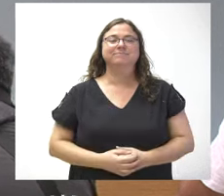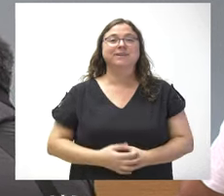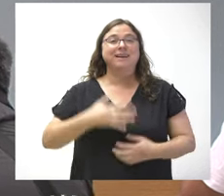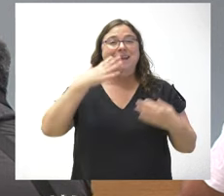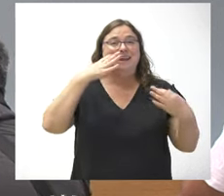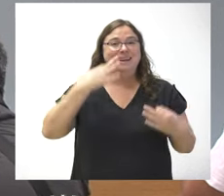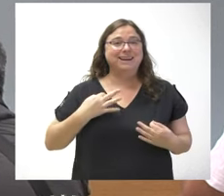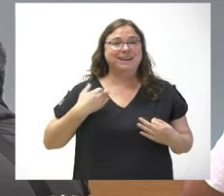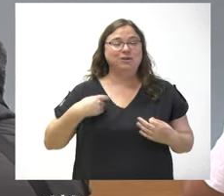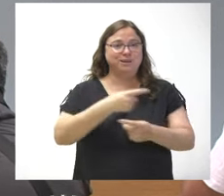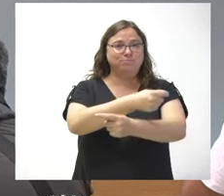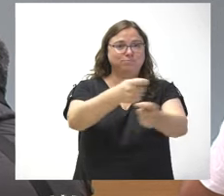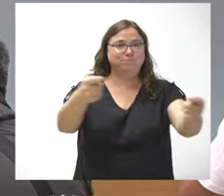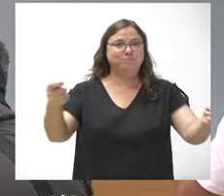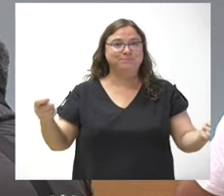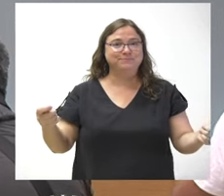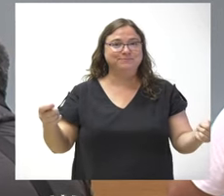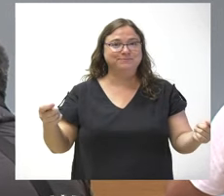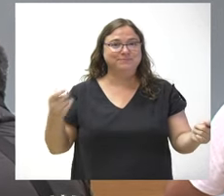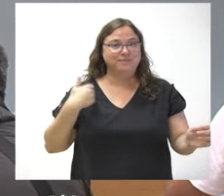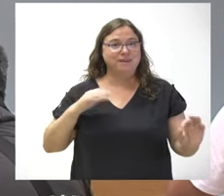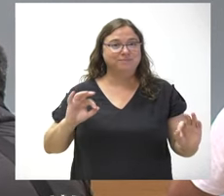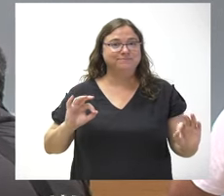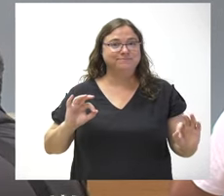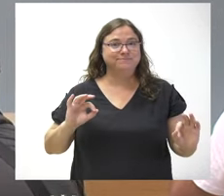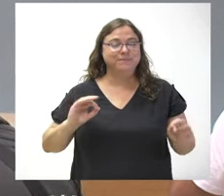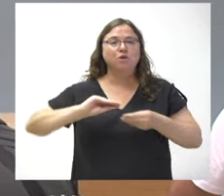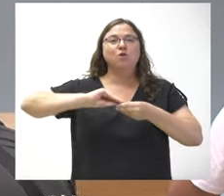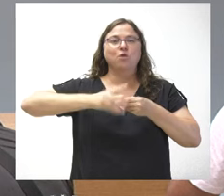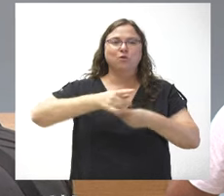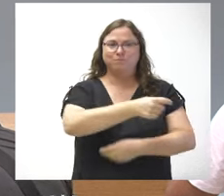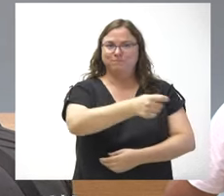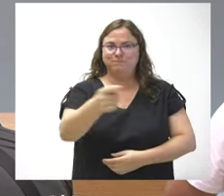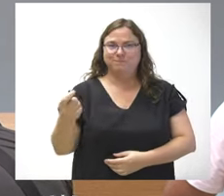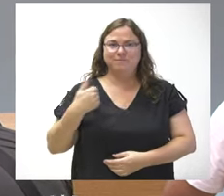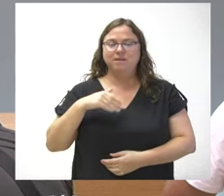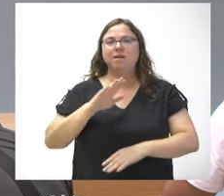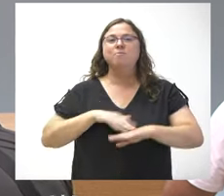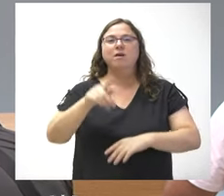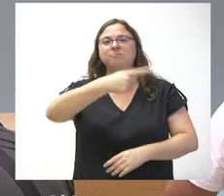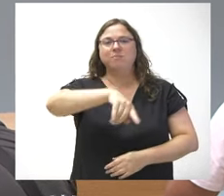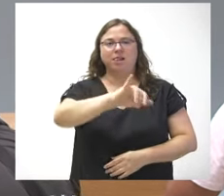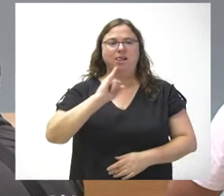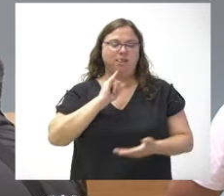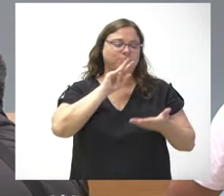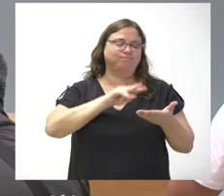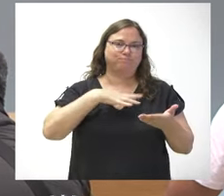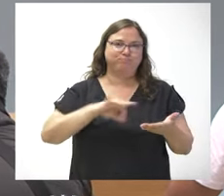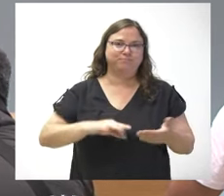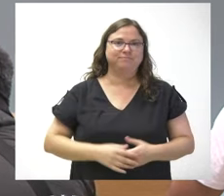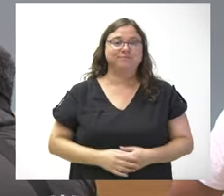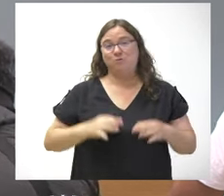estamos repartiendo ya la documentación para que la tengan ustedes